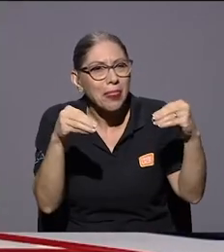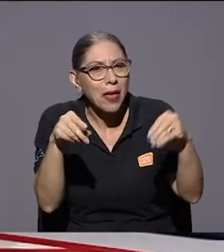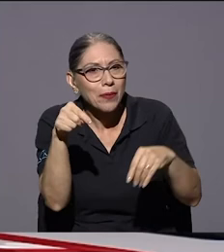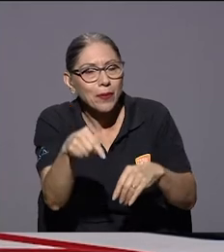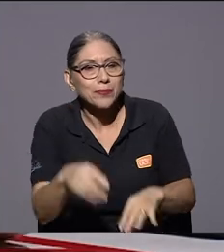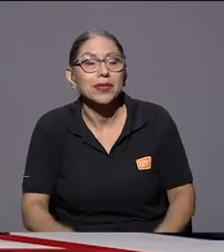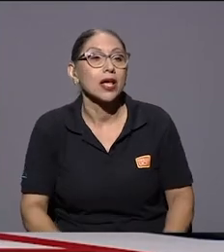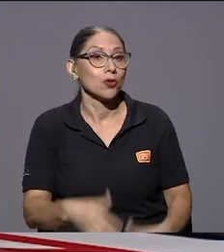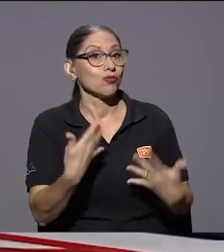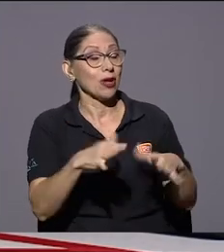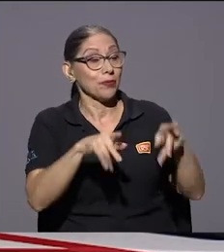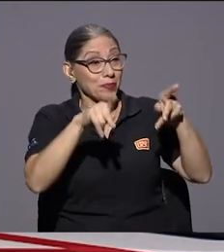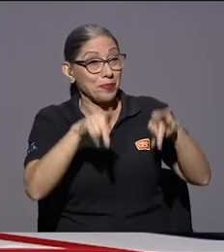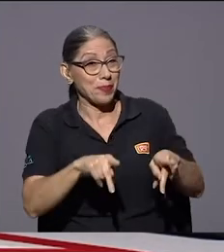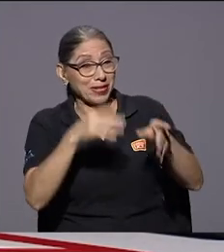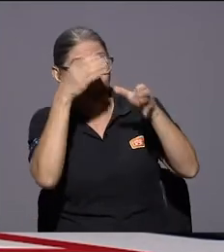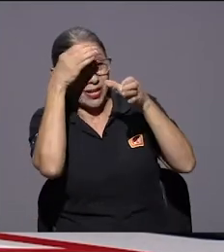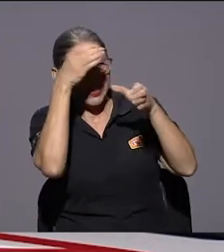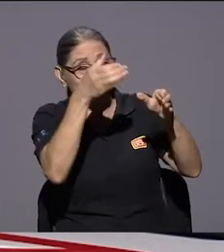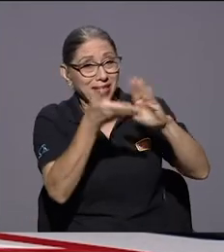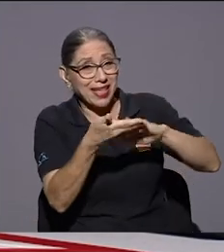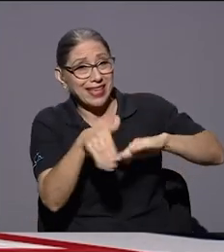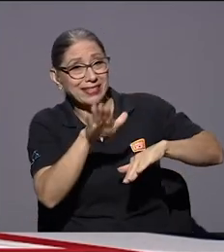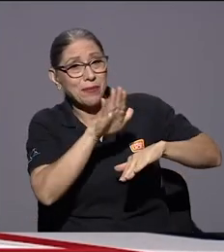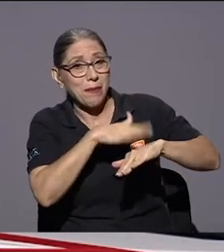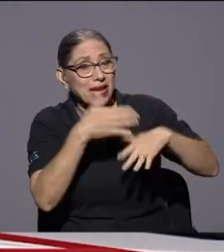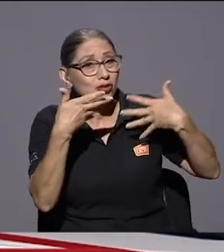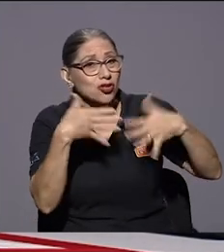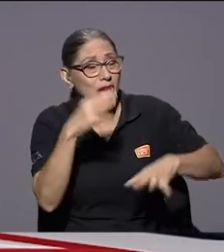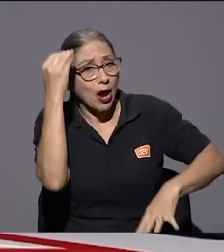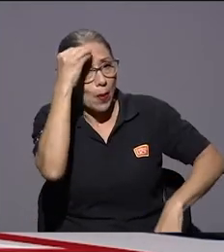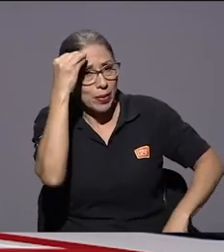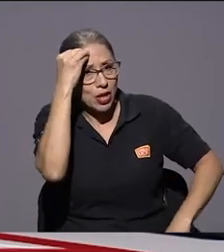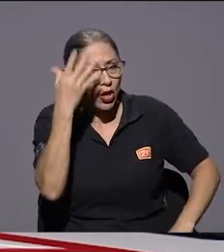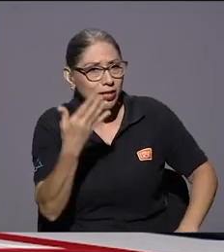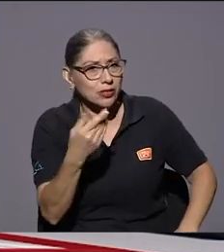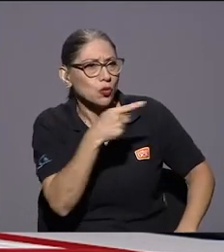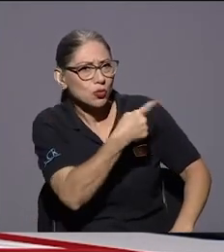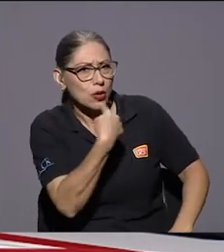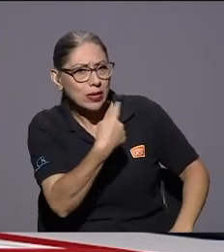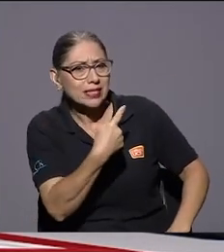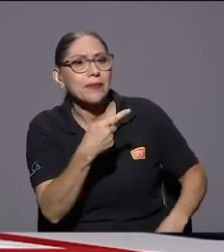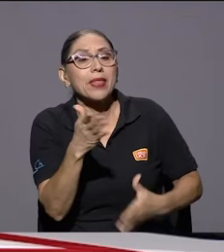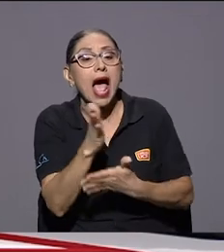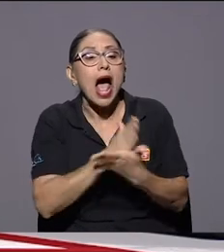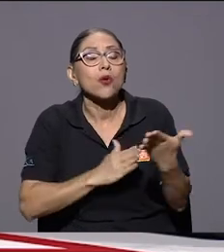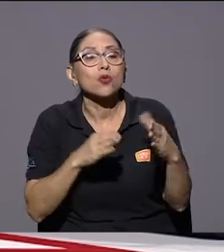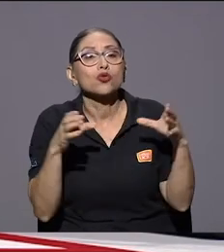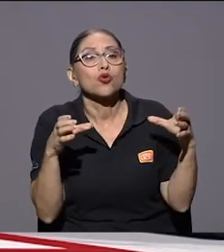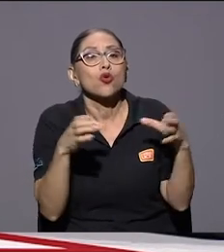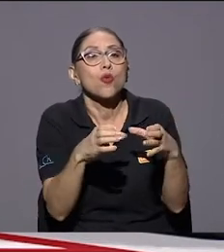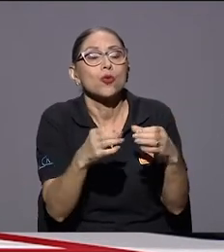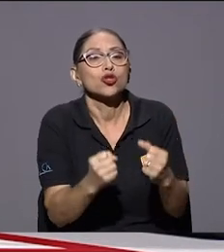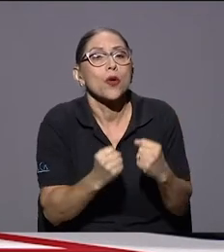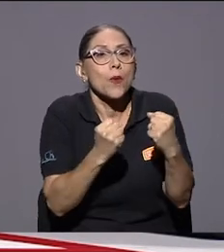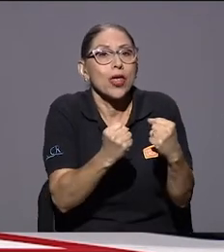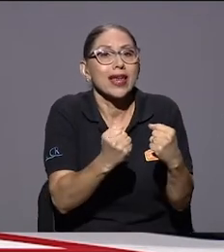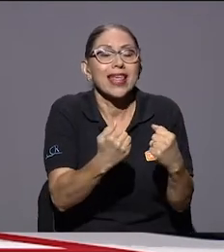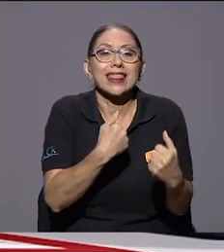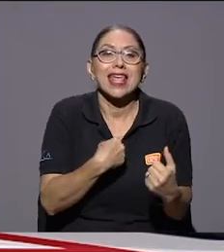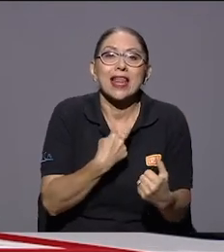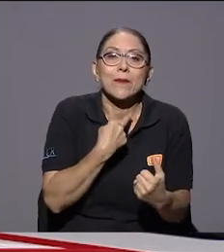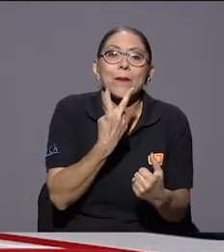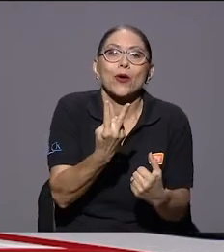Don Randall, hay opiniones de expertos, ahora usted en el primer bloque me lo dijo, fue muy contundente, me refiero a grupos de poder que tienen voz y hasta